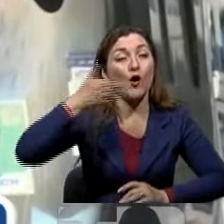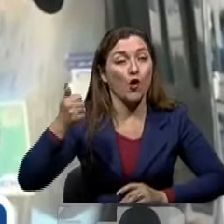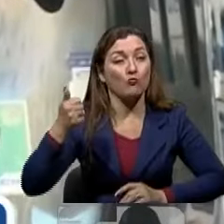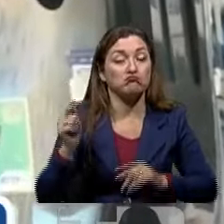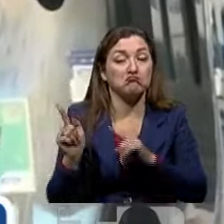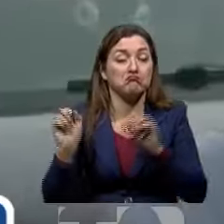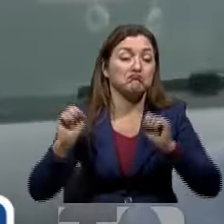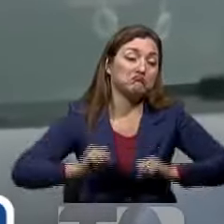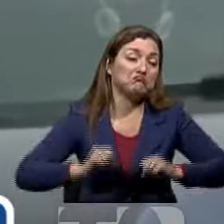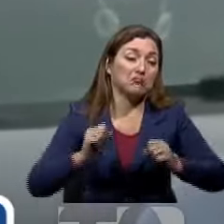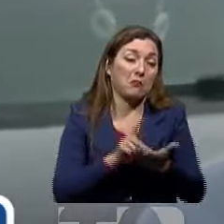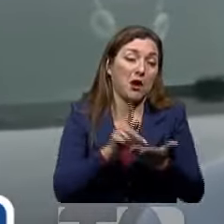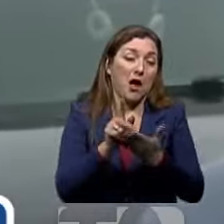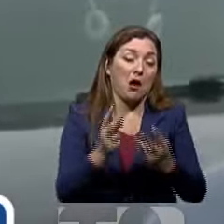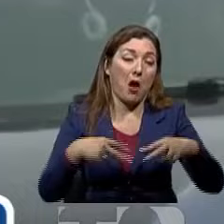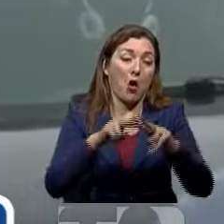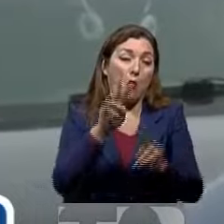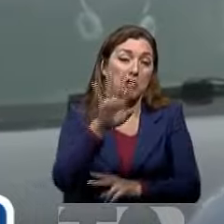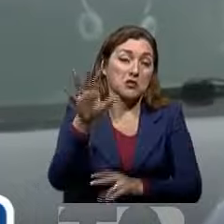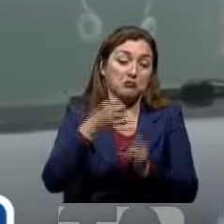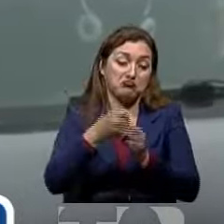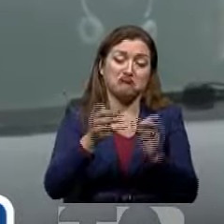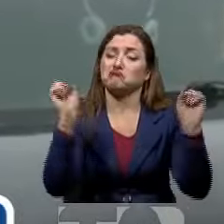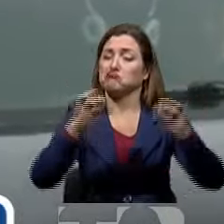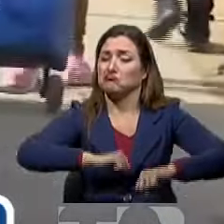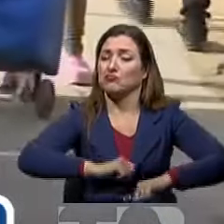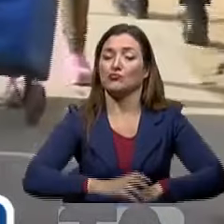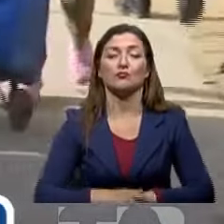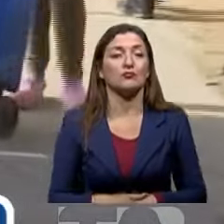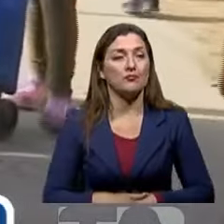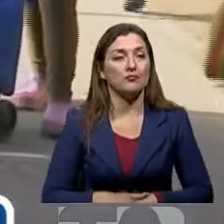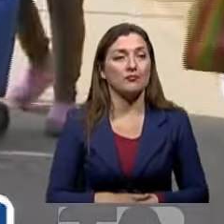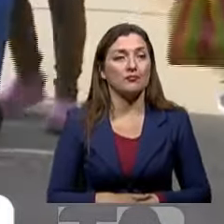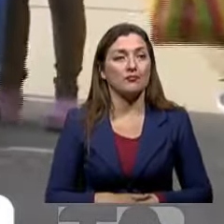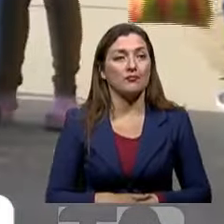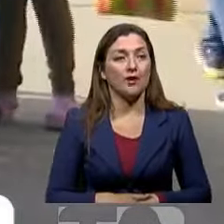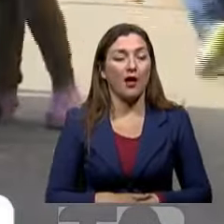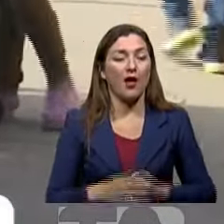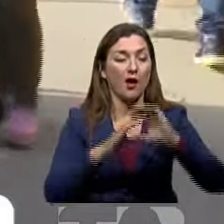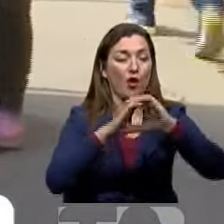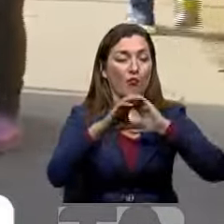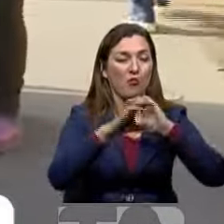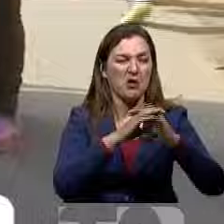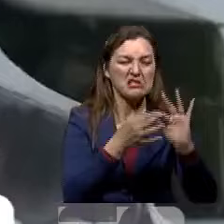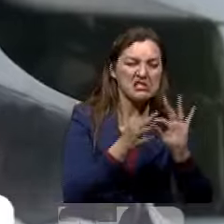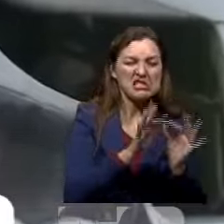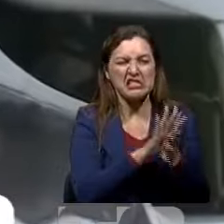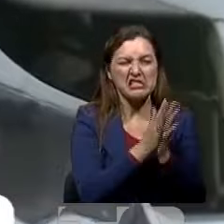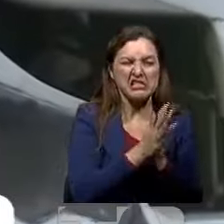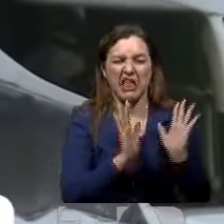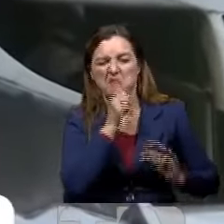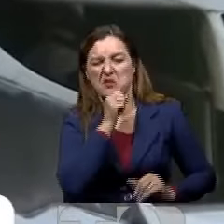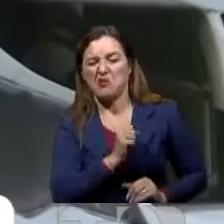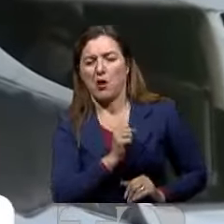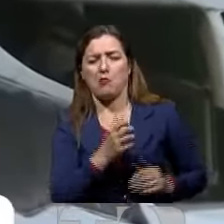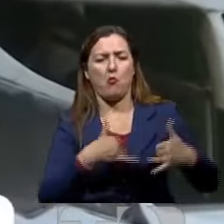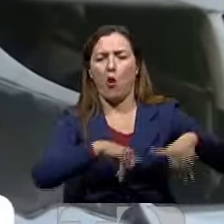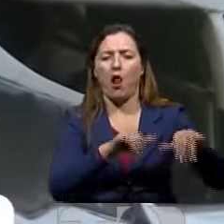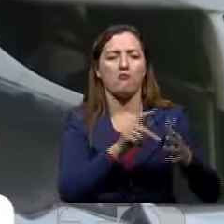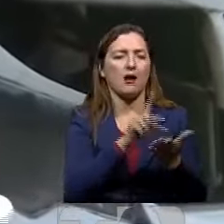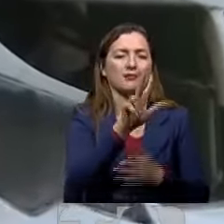unidades podrán cobrar la nueva tarifa de 45 centavos, mientras que los buses sin mejoras mantendrán la tarifa de